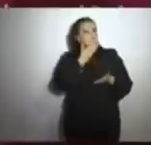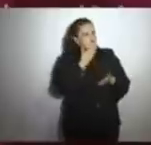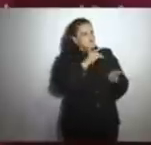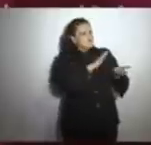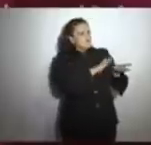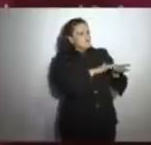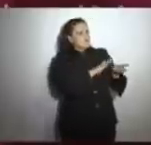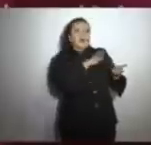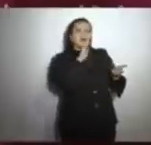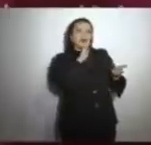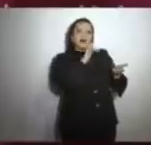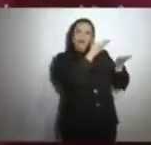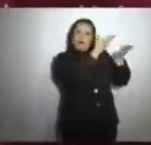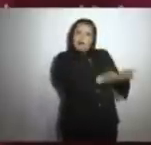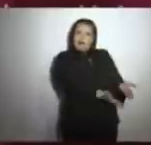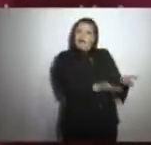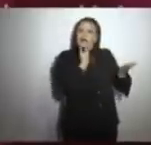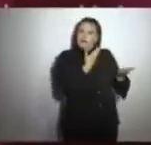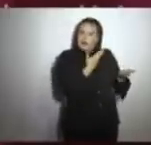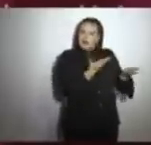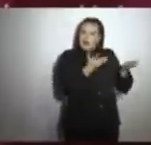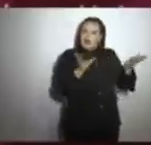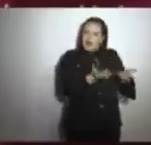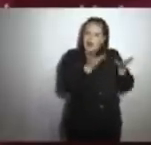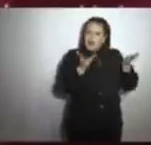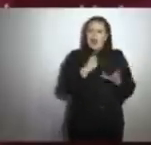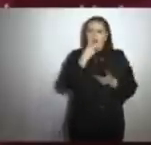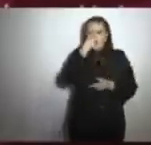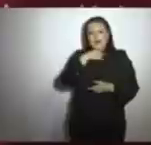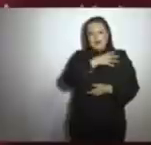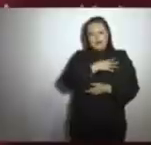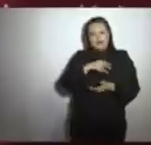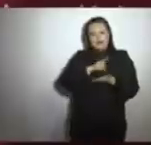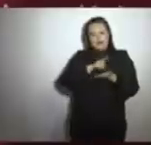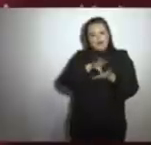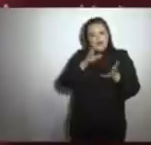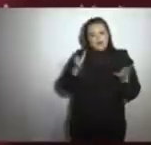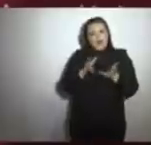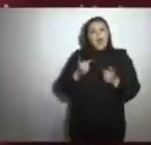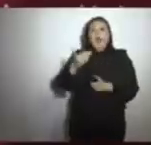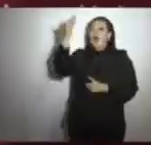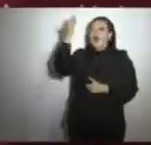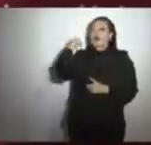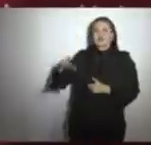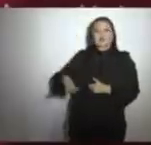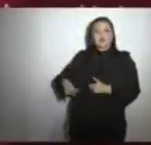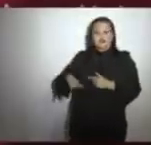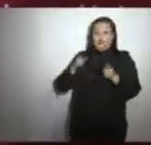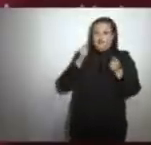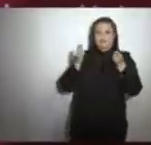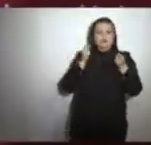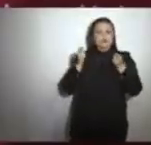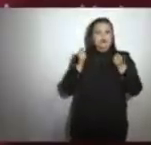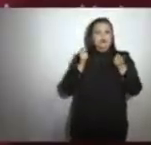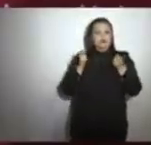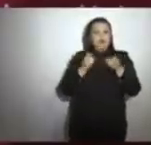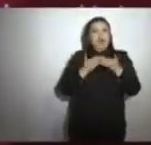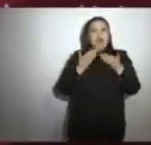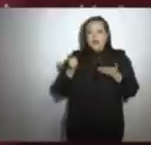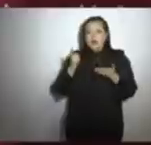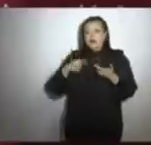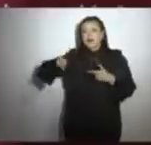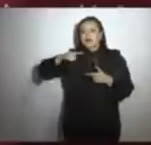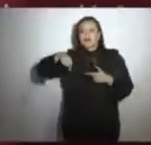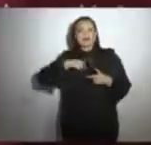todos. Porque si muchos en el pasado hubieran gobernado, así como se esfuerzan las mamás de